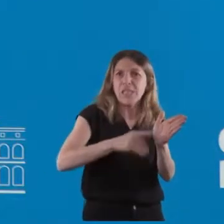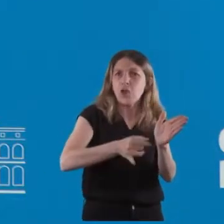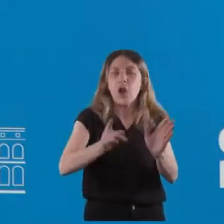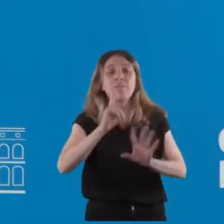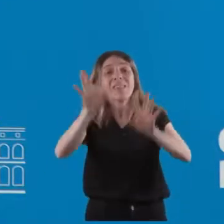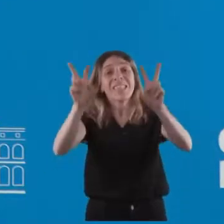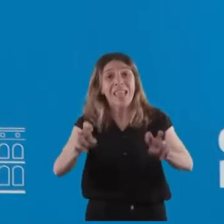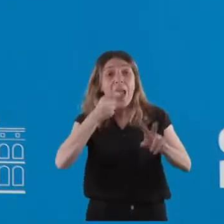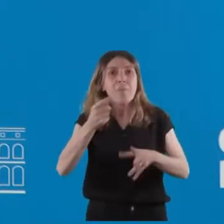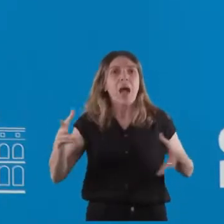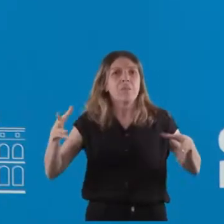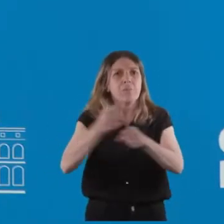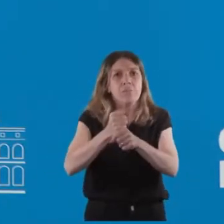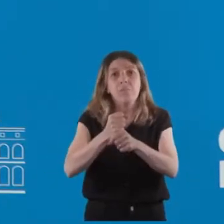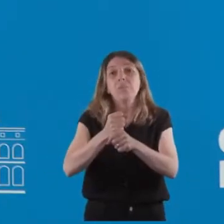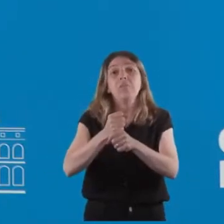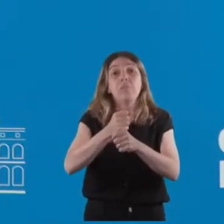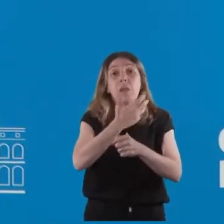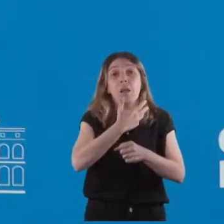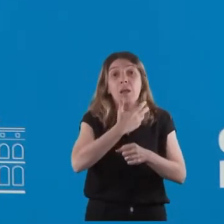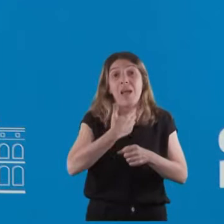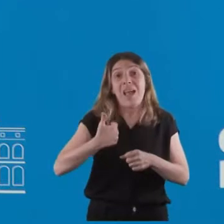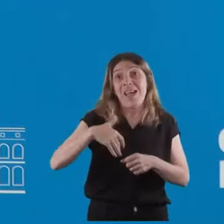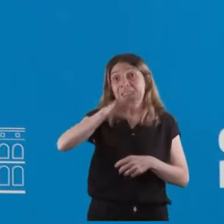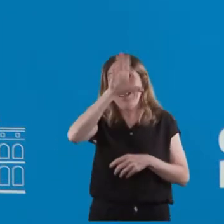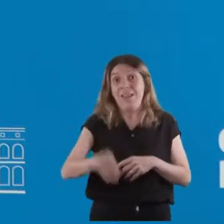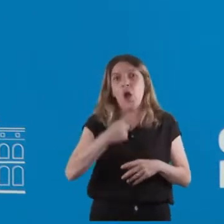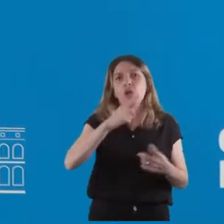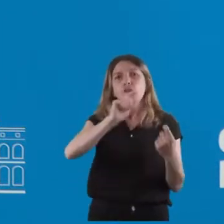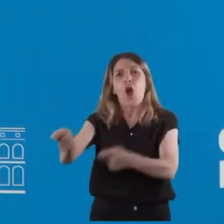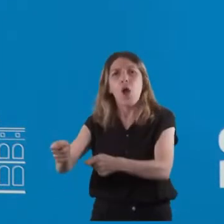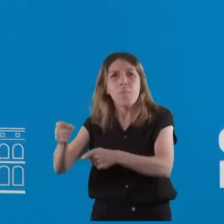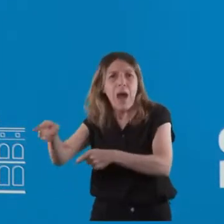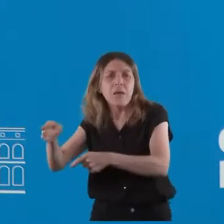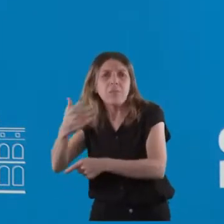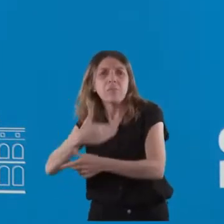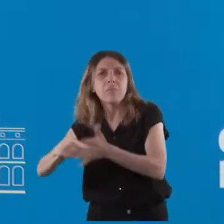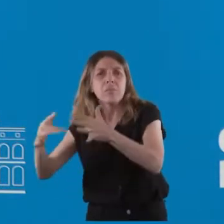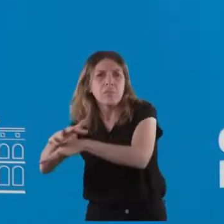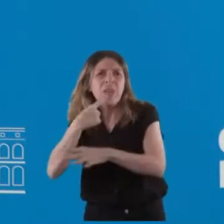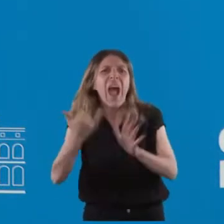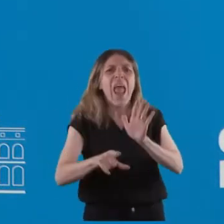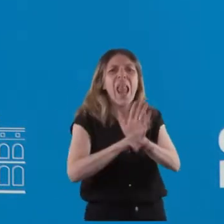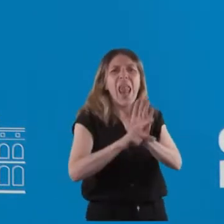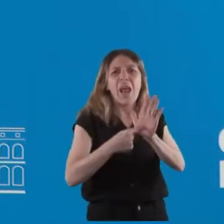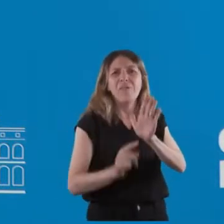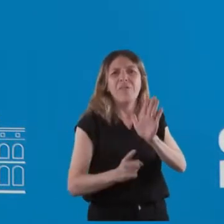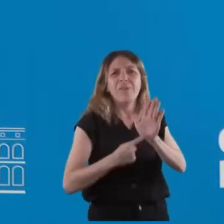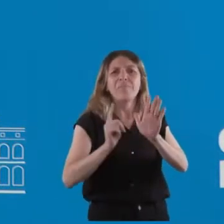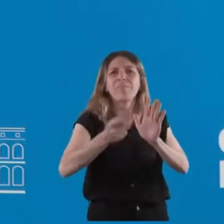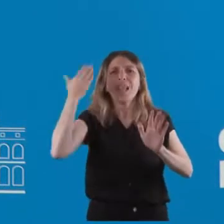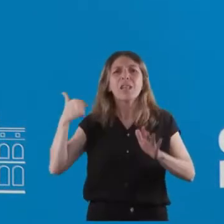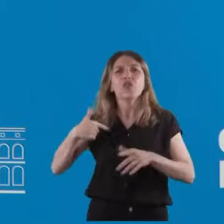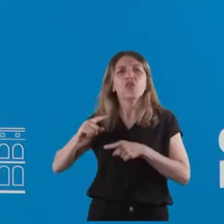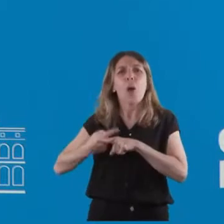del transporte a la ciudad de buenos aires es algo que se viene discutiendo hace muchos años ya porque hay una ley vigente yo la diese debate en la legislatura cuando era